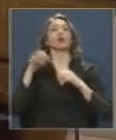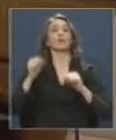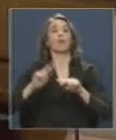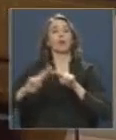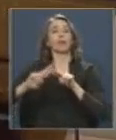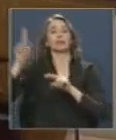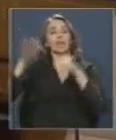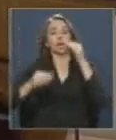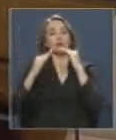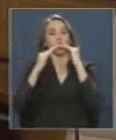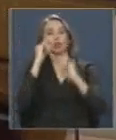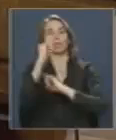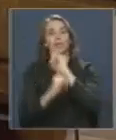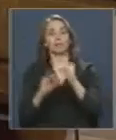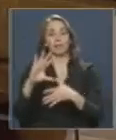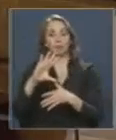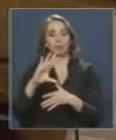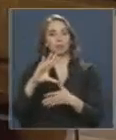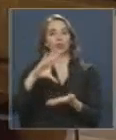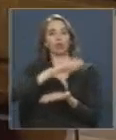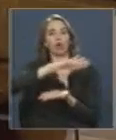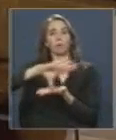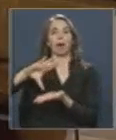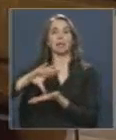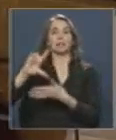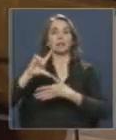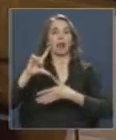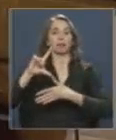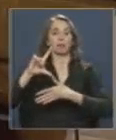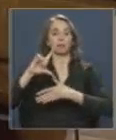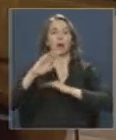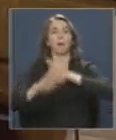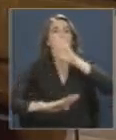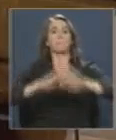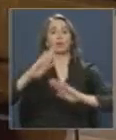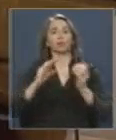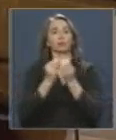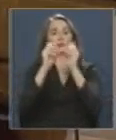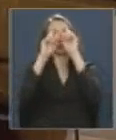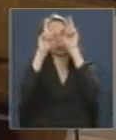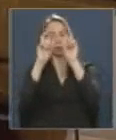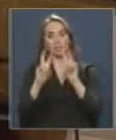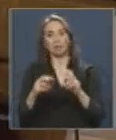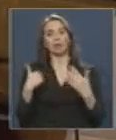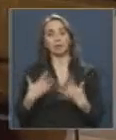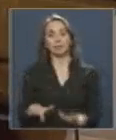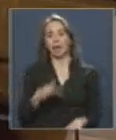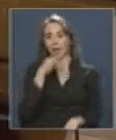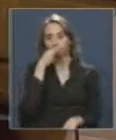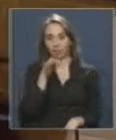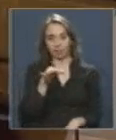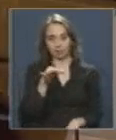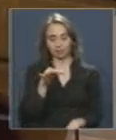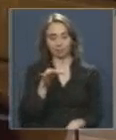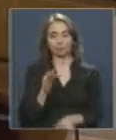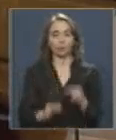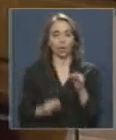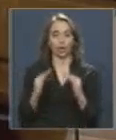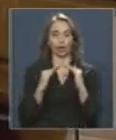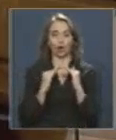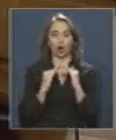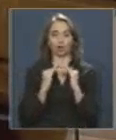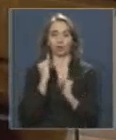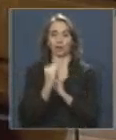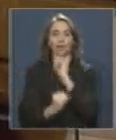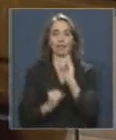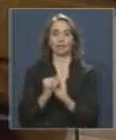de Derechos Humanos sobre los pueblos latinoamericanos, para la protección en tantas materias como la que he enunciado. La Corte Interamericana de los